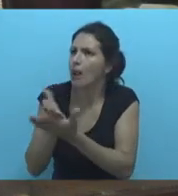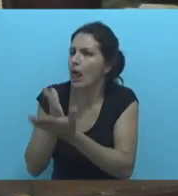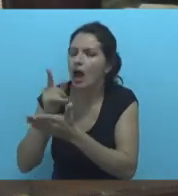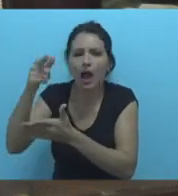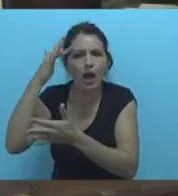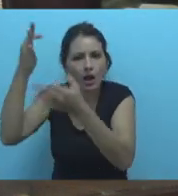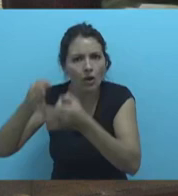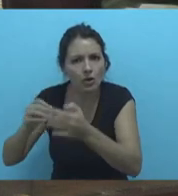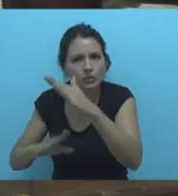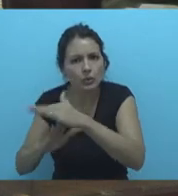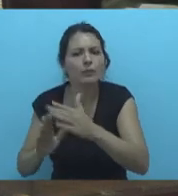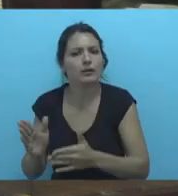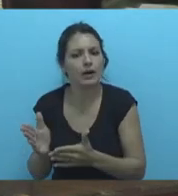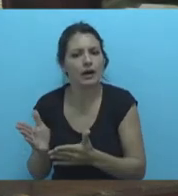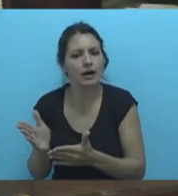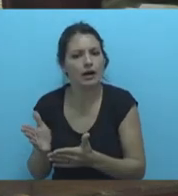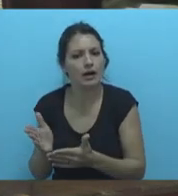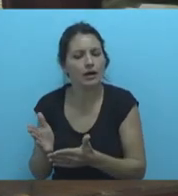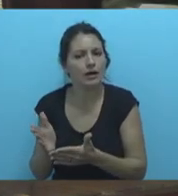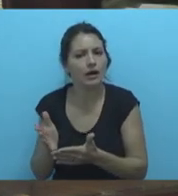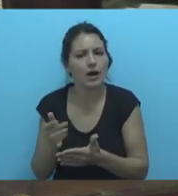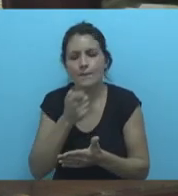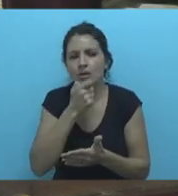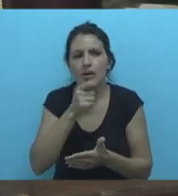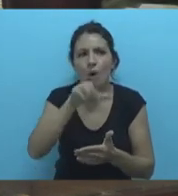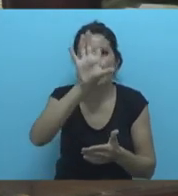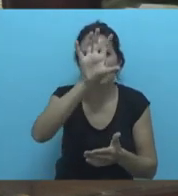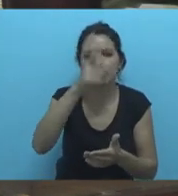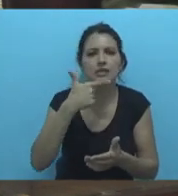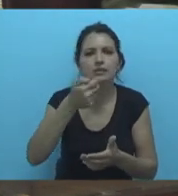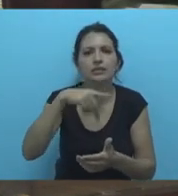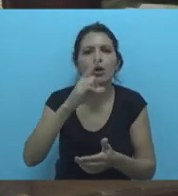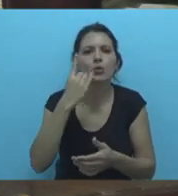Corte. El hecho de que San Luis haya obtenido